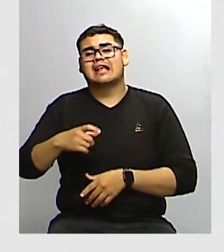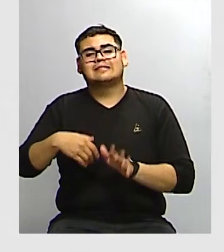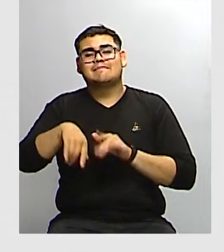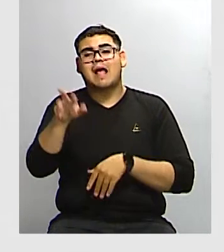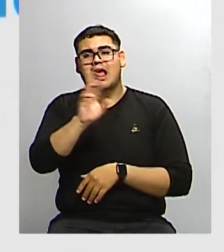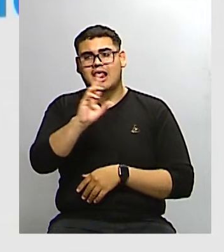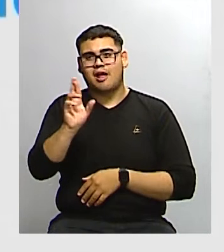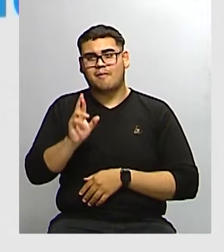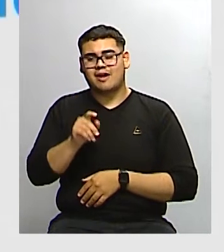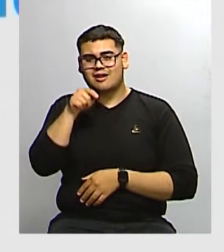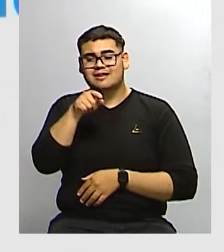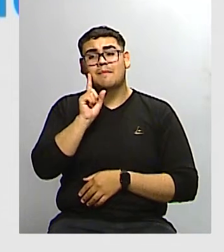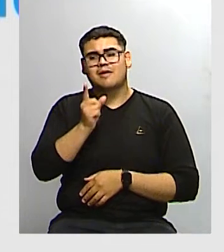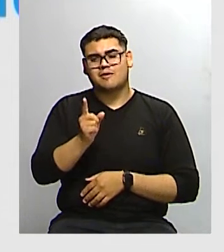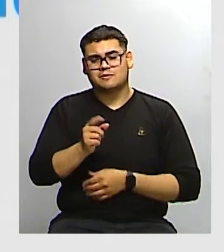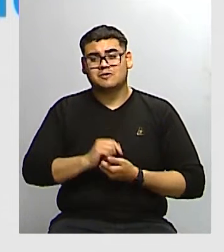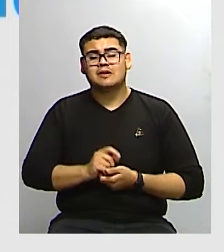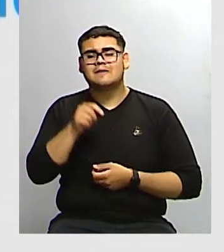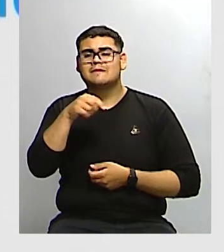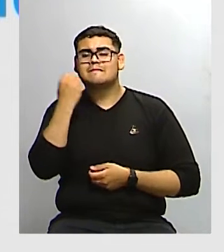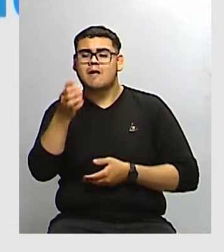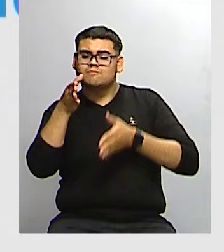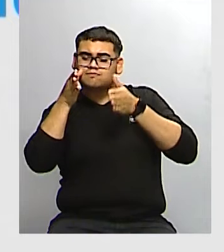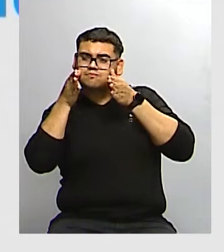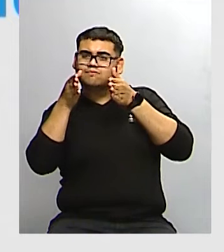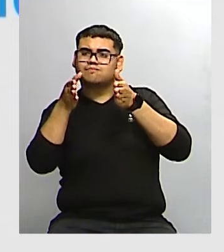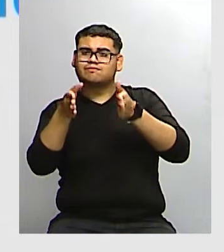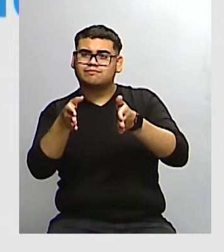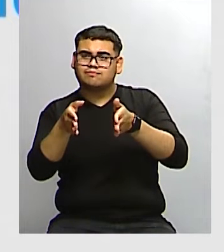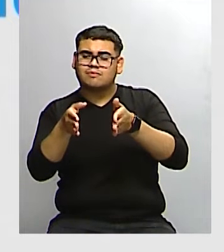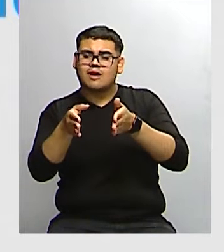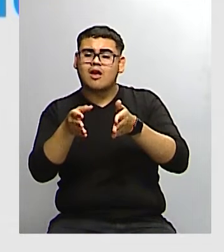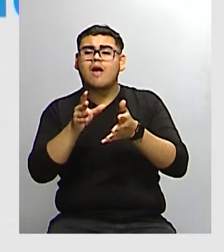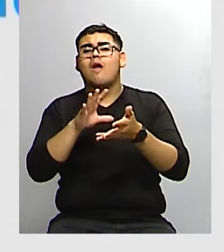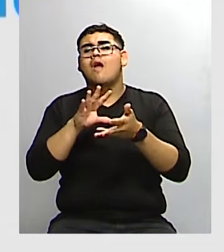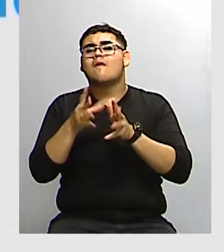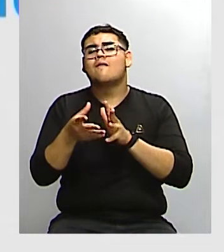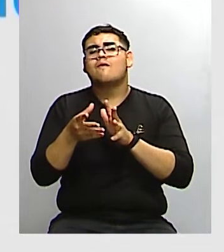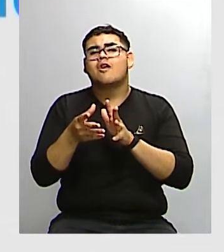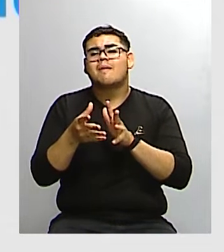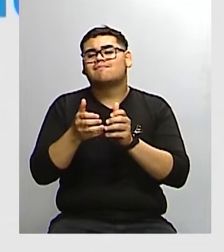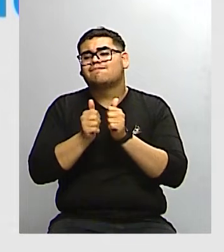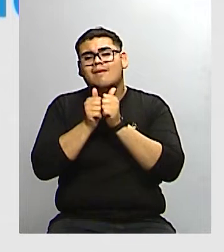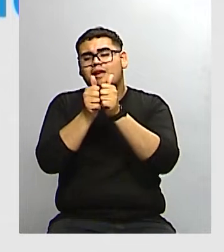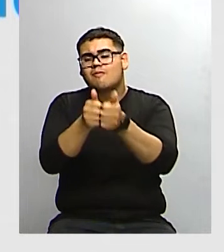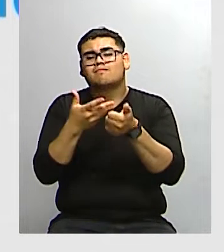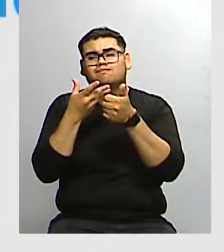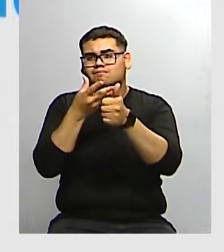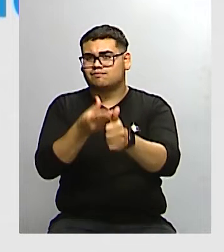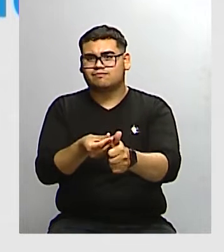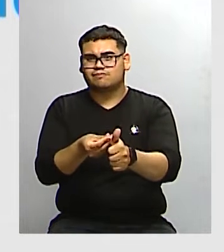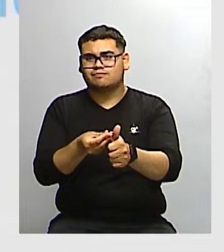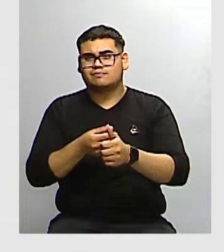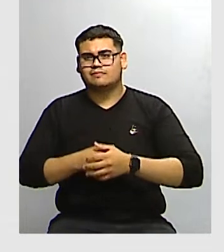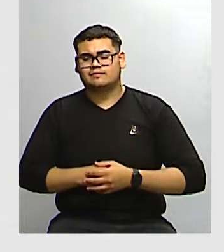y esta mirada, poner el foco también con esta mirada en el acompañamiento. Y también he